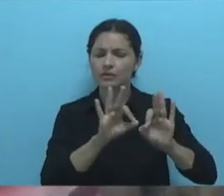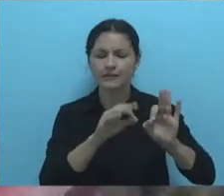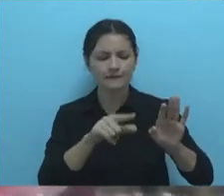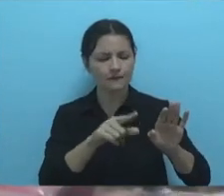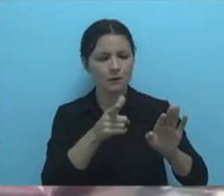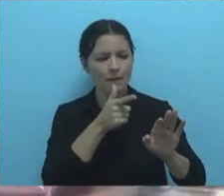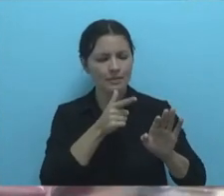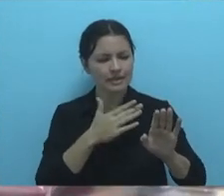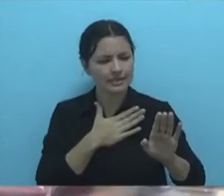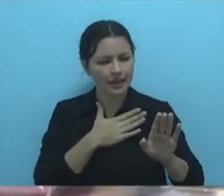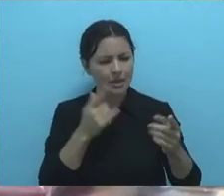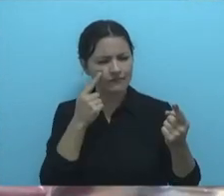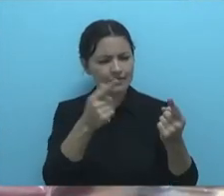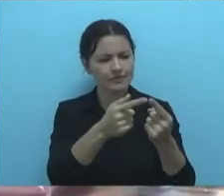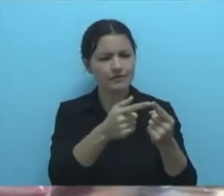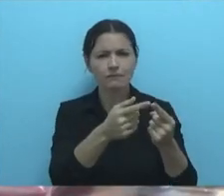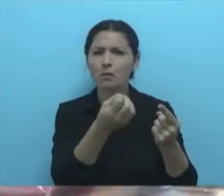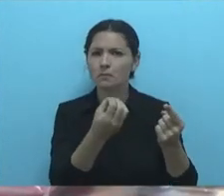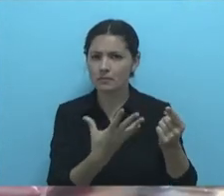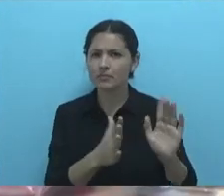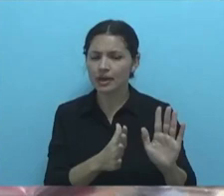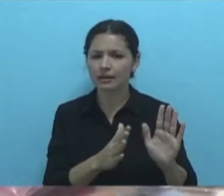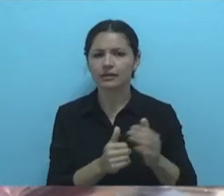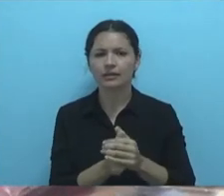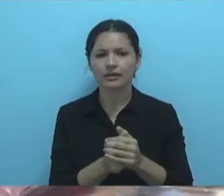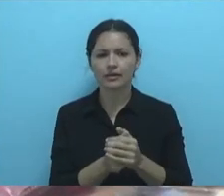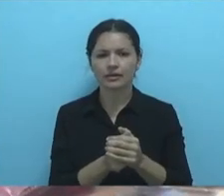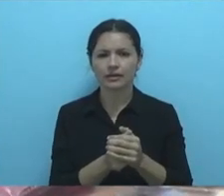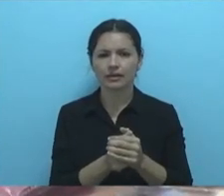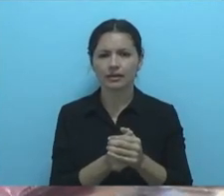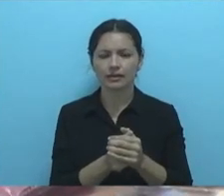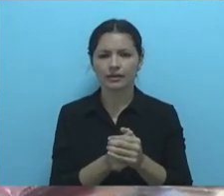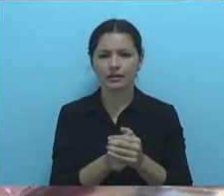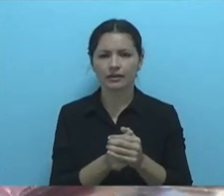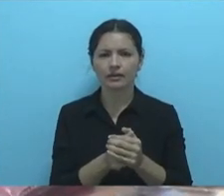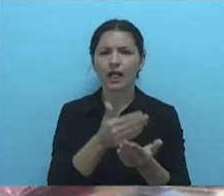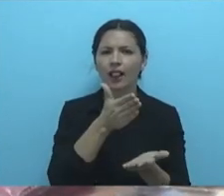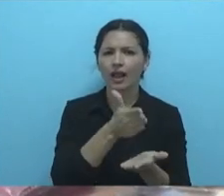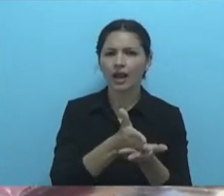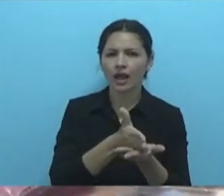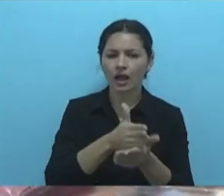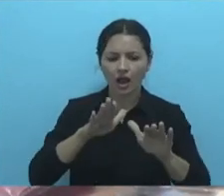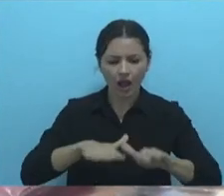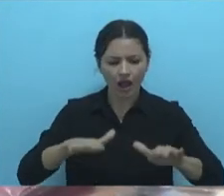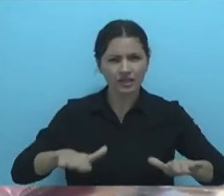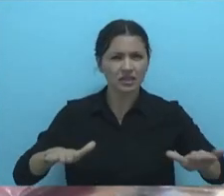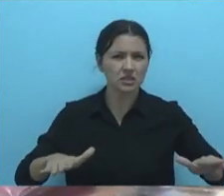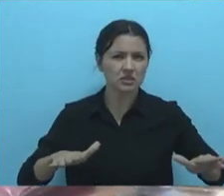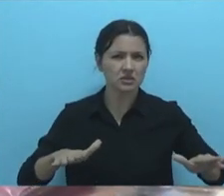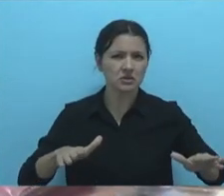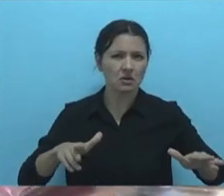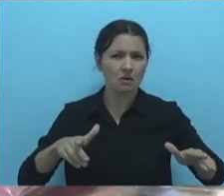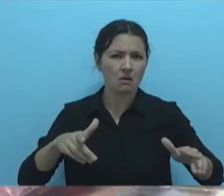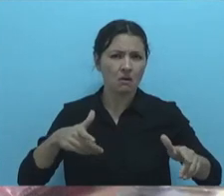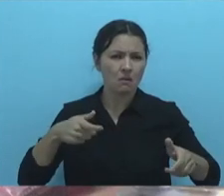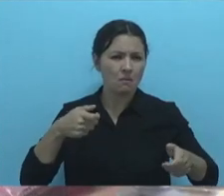el fin puede ser bueno porque no es la primera vez que voy a decir que los derechos de los niños son vulnerados y